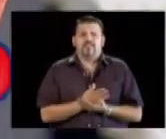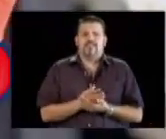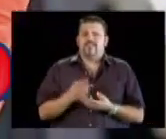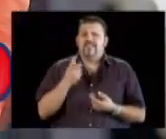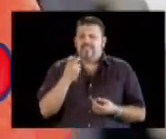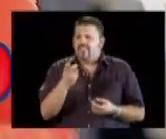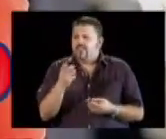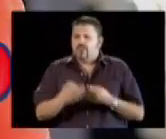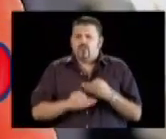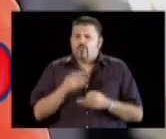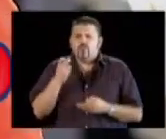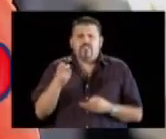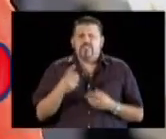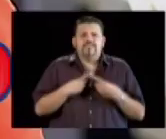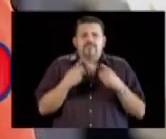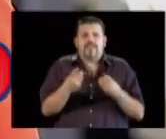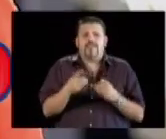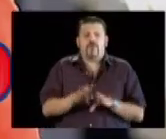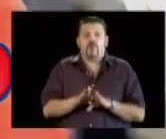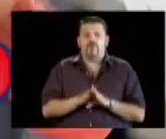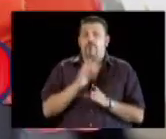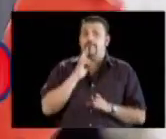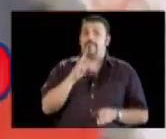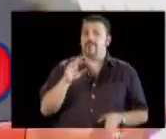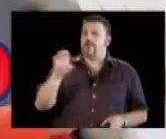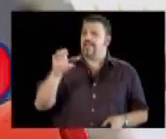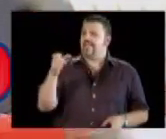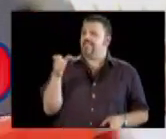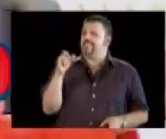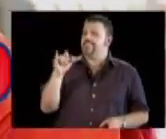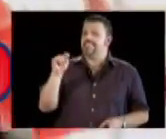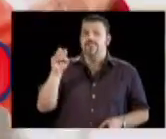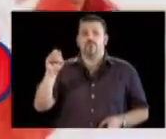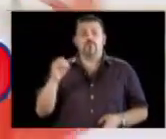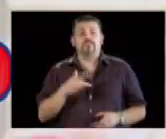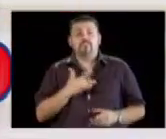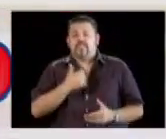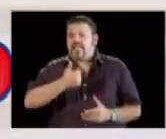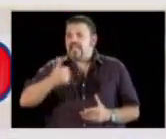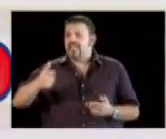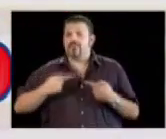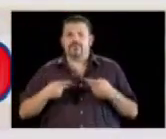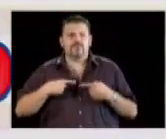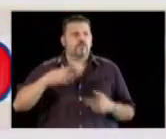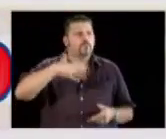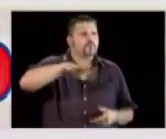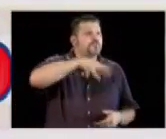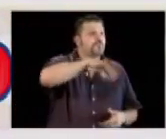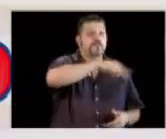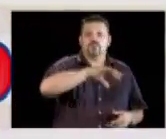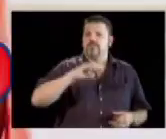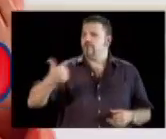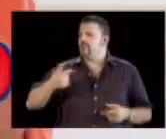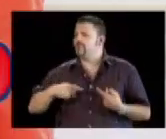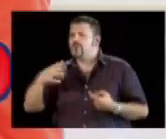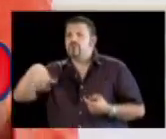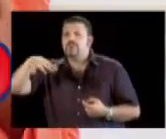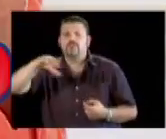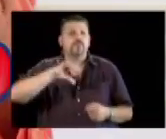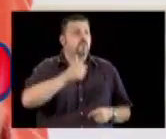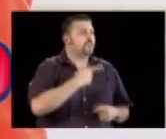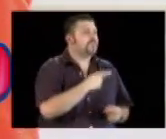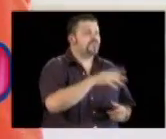les van a dar el éxito que todos están buscando. El éxito es diferente para cada quien. Cada quien está buscando algo diferente en su vida. No